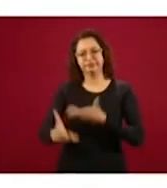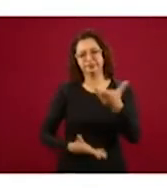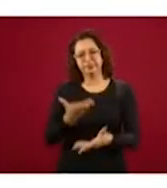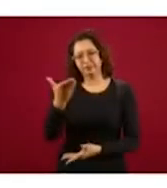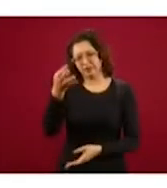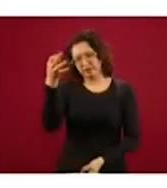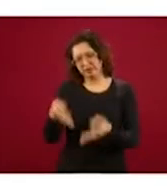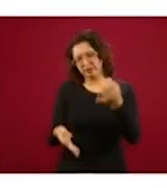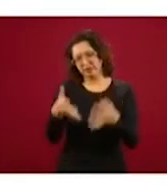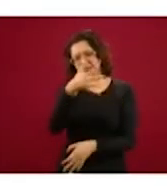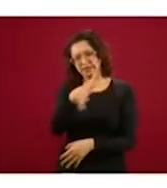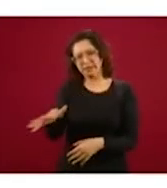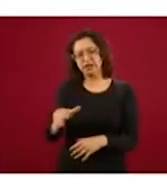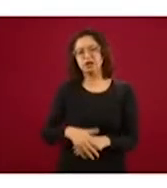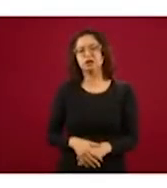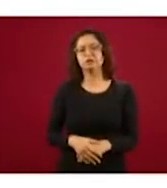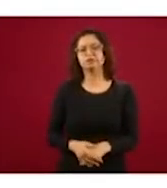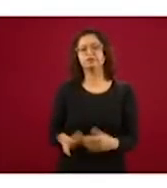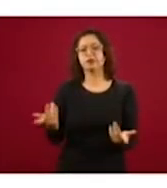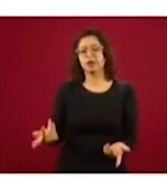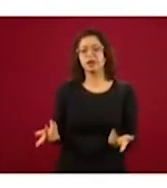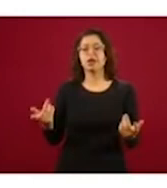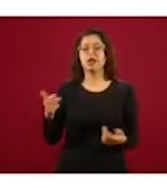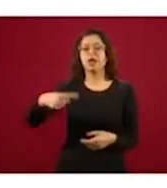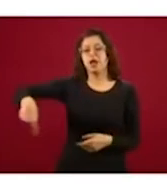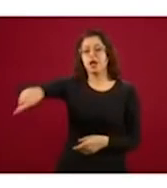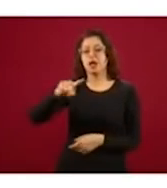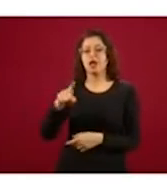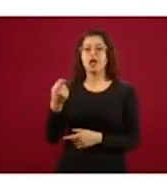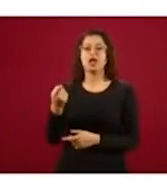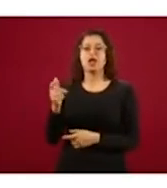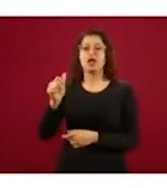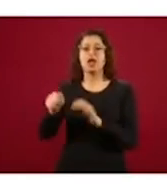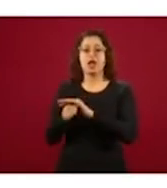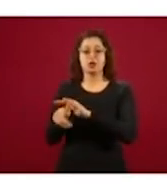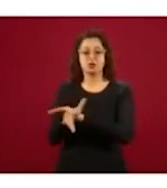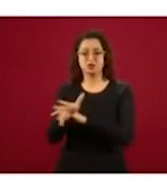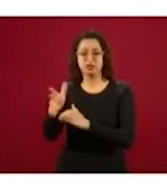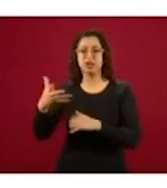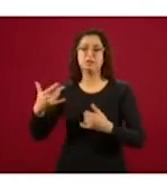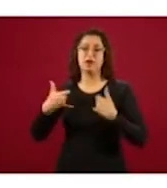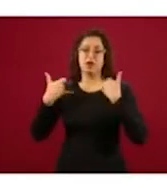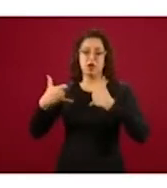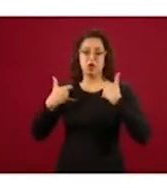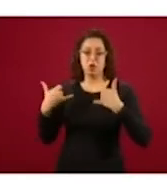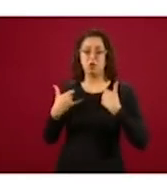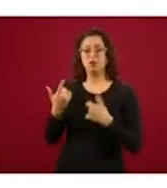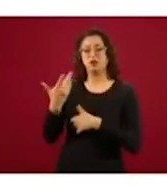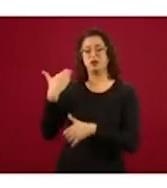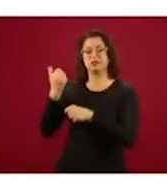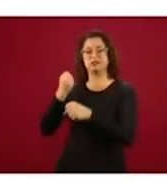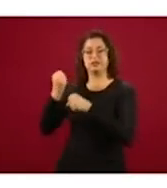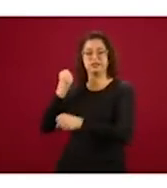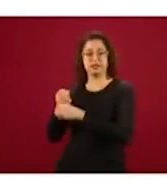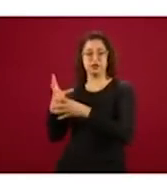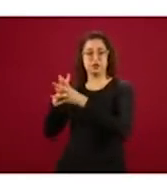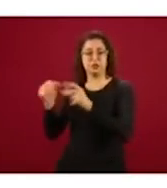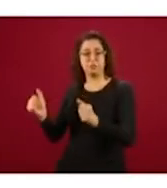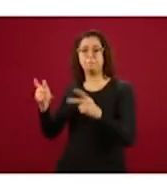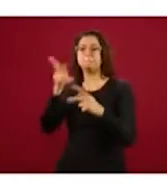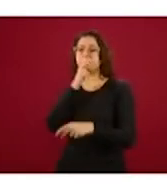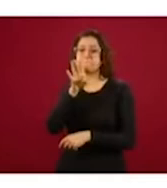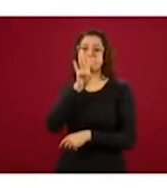hoy me he reunido de nuevo con los padres de los estudiantes de la normal de ayotzinapa desaparecidos desde hace seis años